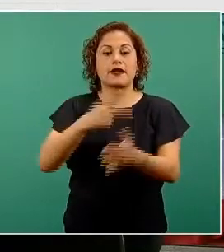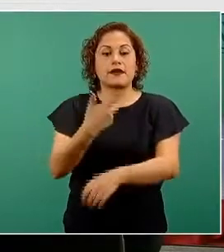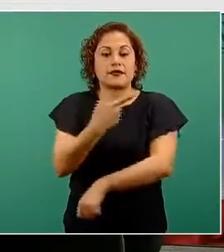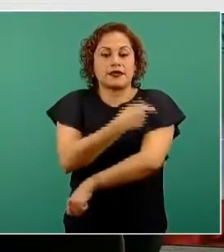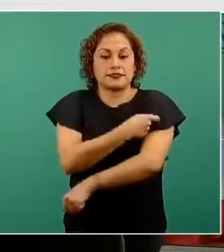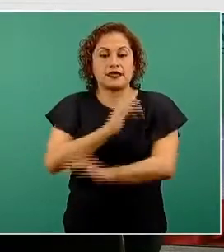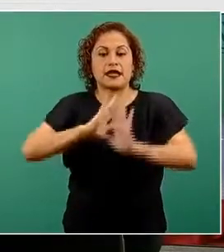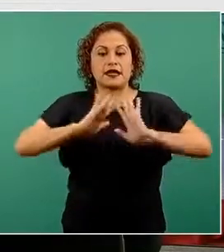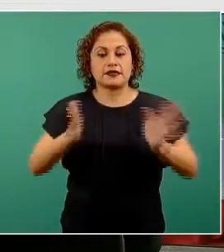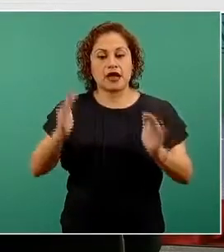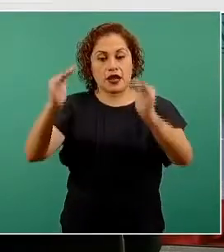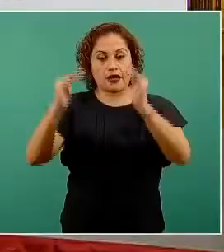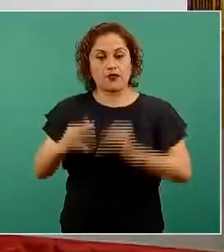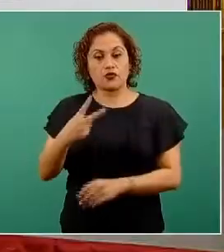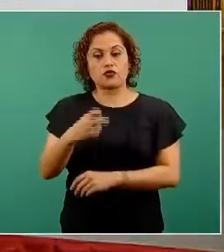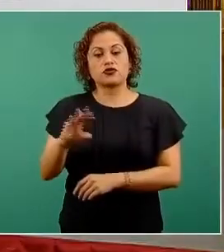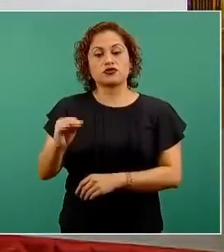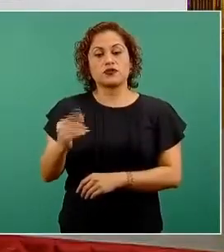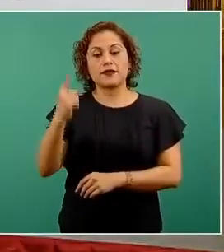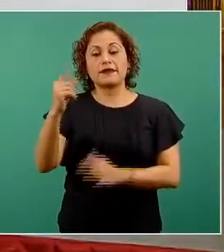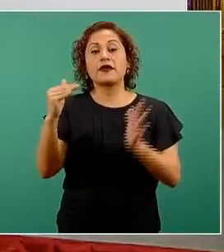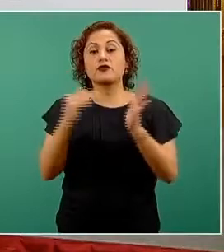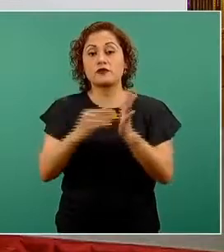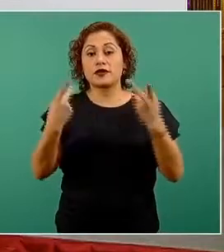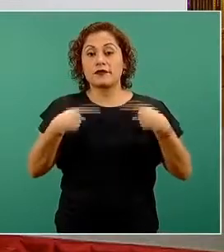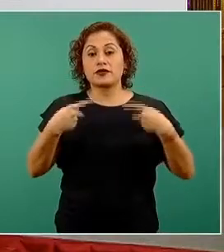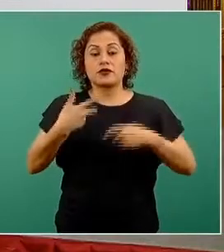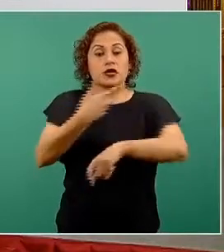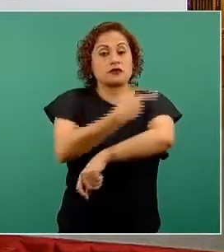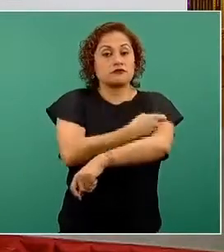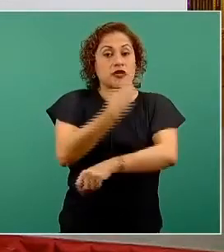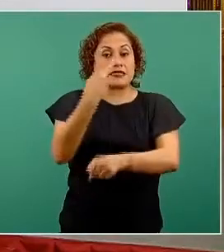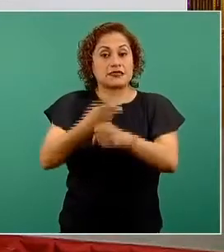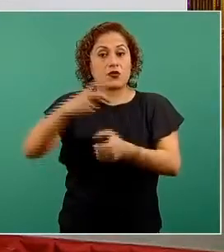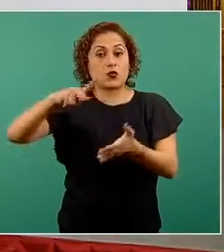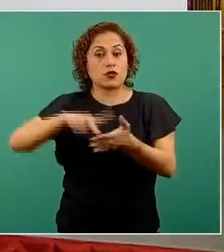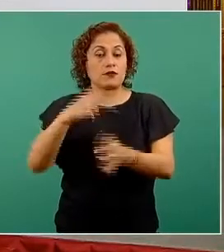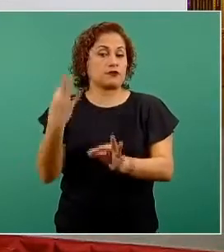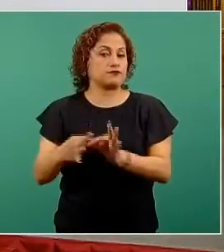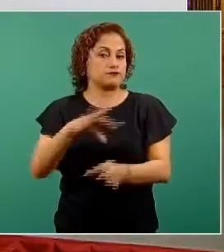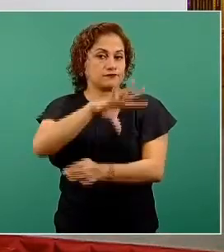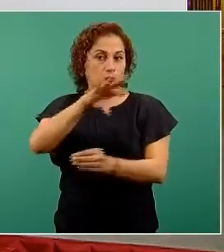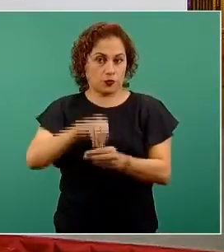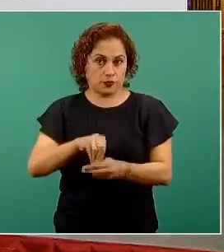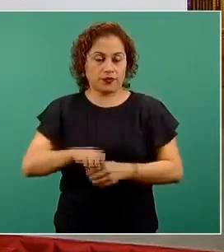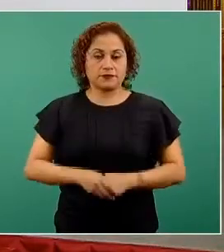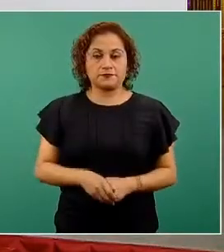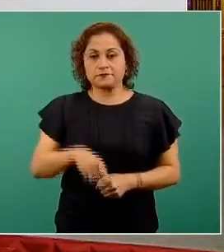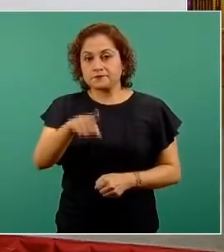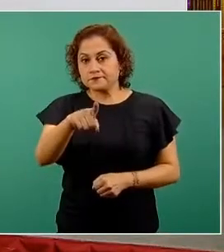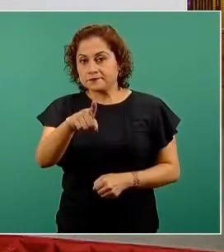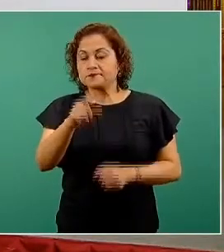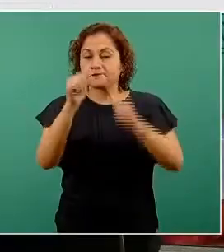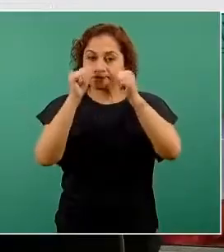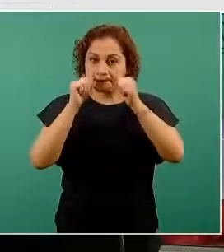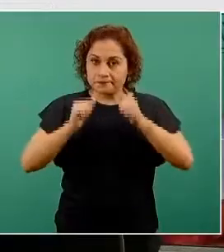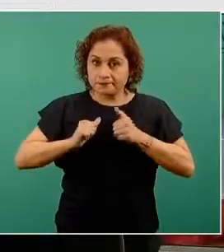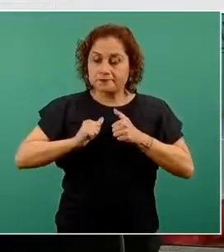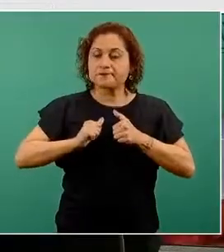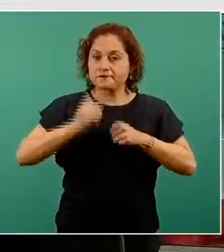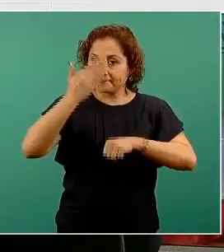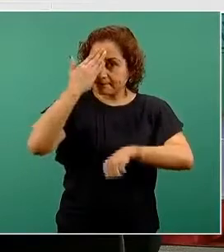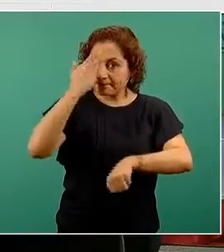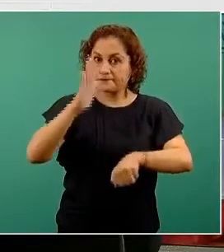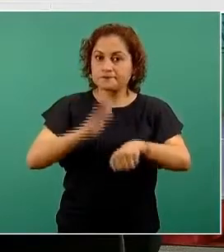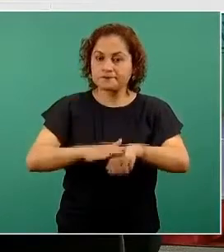291.906 que recibieron las 2 dosis de las distintas vacunas con esquemas de 2 dosis. Aquí le recordamos a la población, sabemos que esta es una inquietud